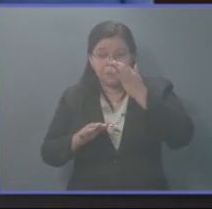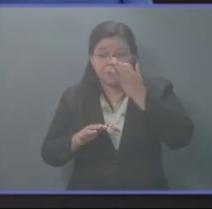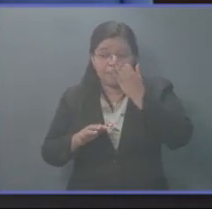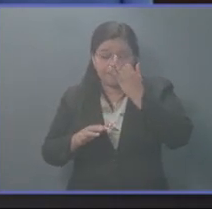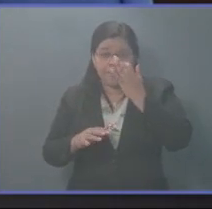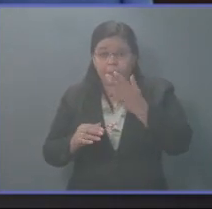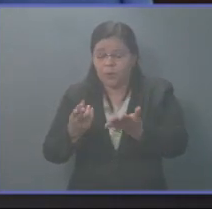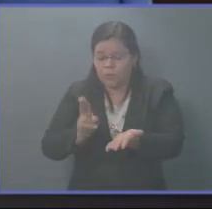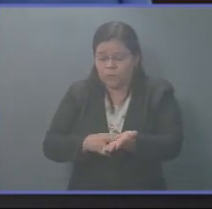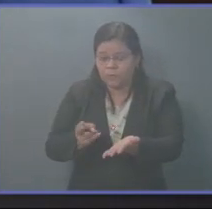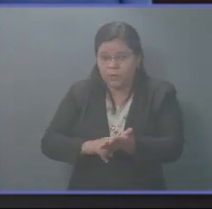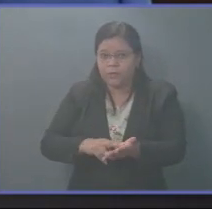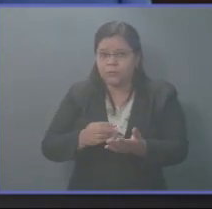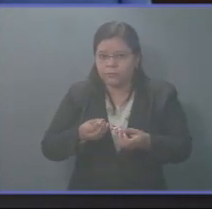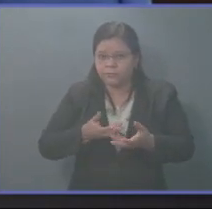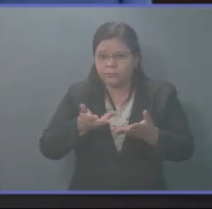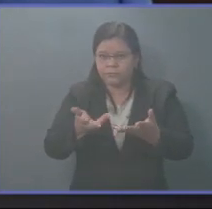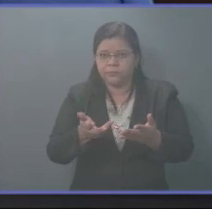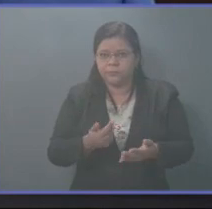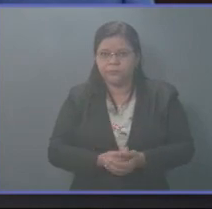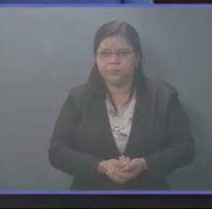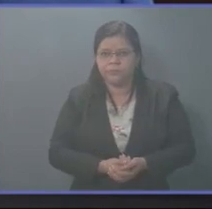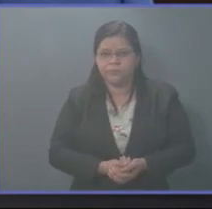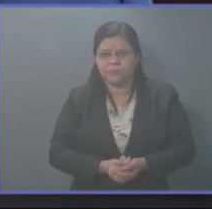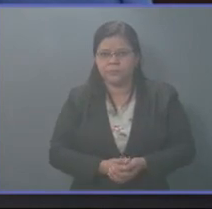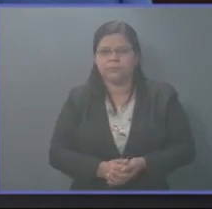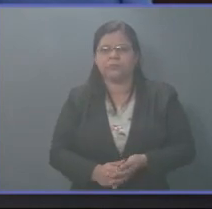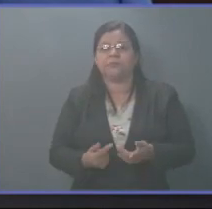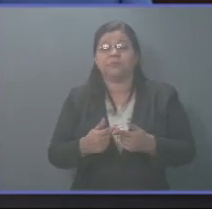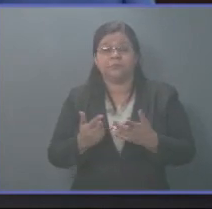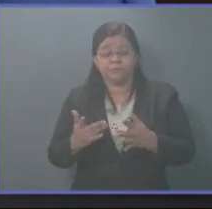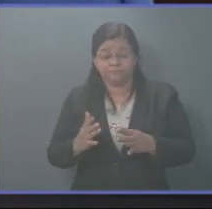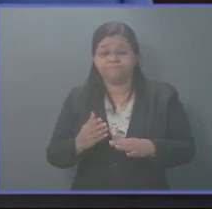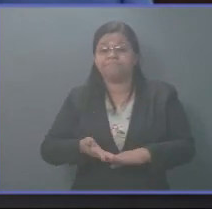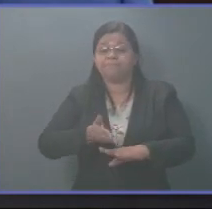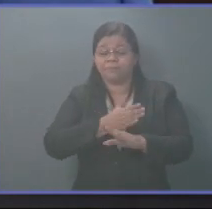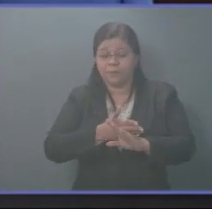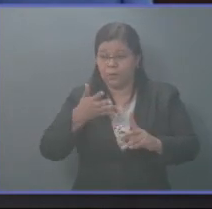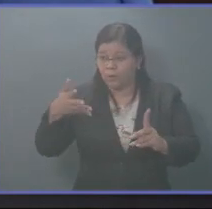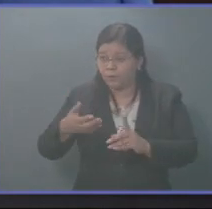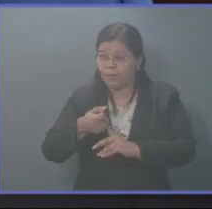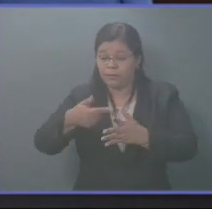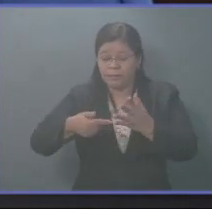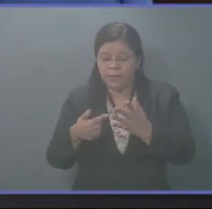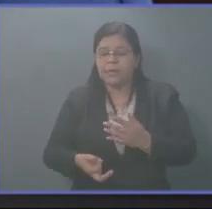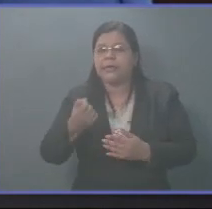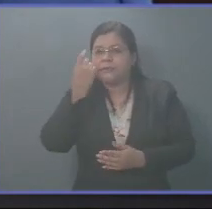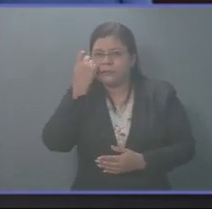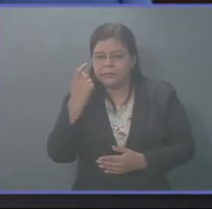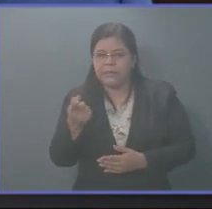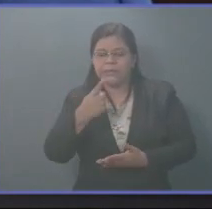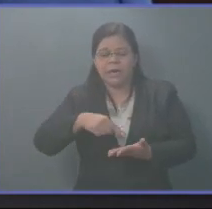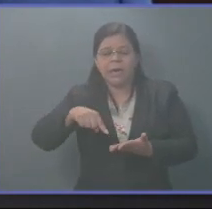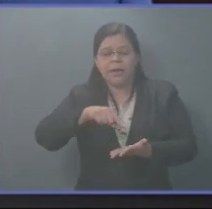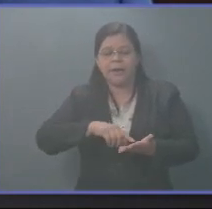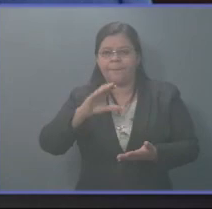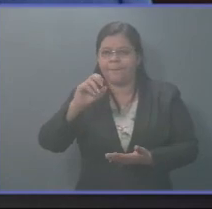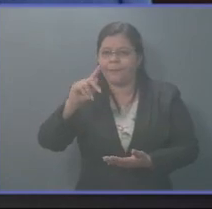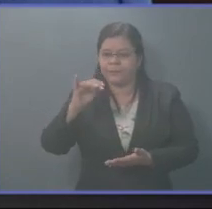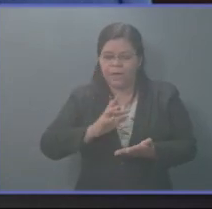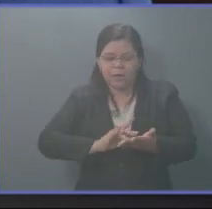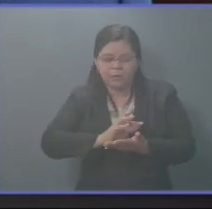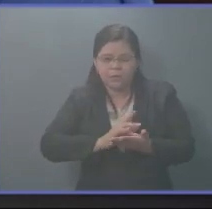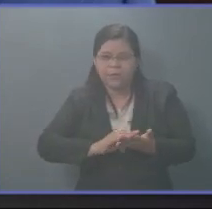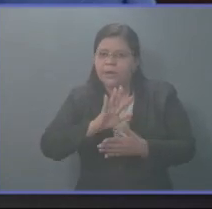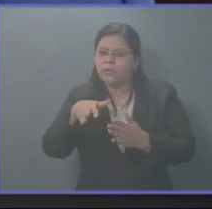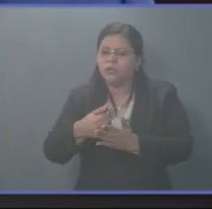o contratos que la genere se hayan perfeccionado fuera de él. Para fines de la presente ley se entenderá por capital contable el valor total de los activos